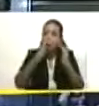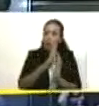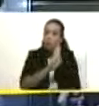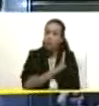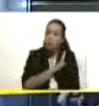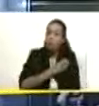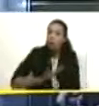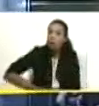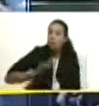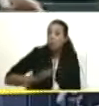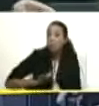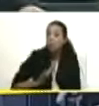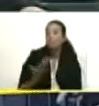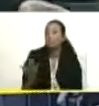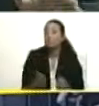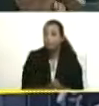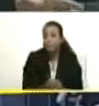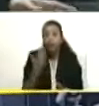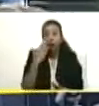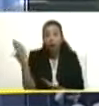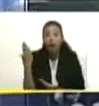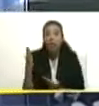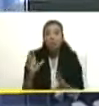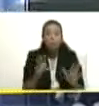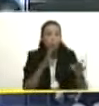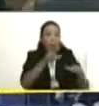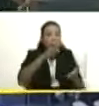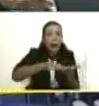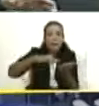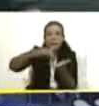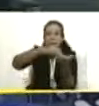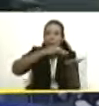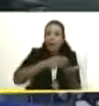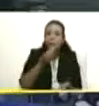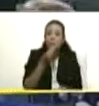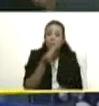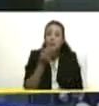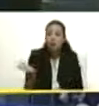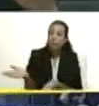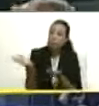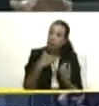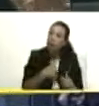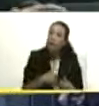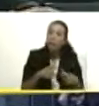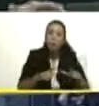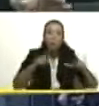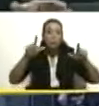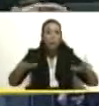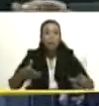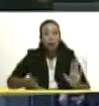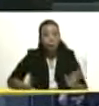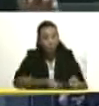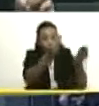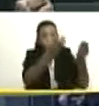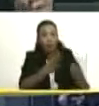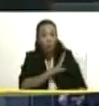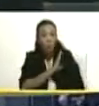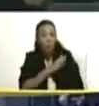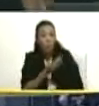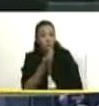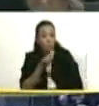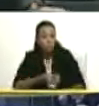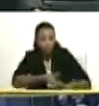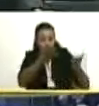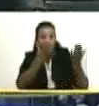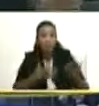tan importante de la vivienda. Aquí estaban ellos con sus hallacas, presidente. Nos dijeron que le van a mandar una de estas hallacas a usted para allá,